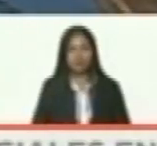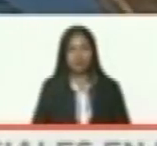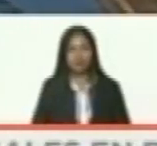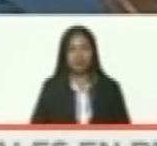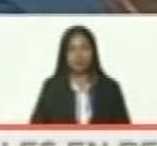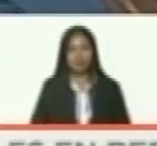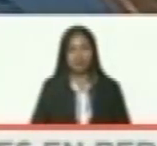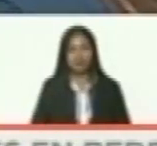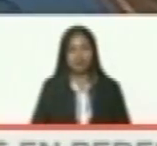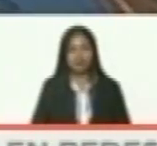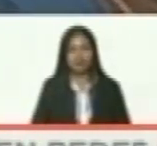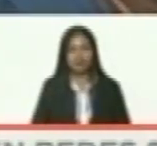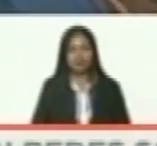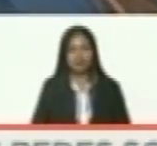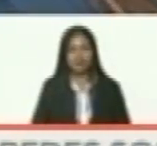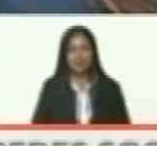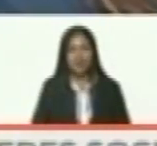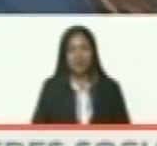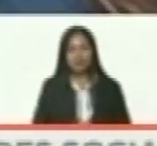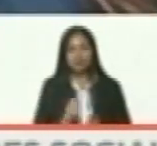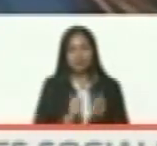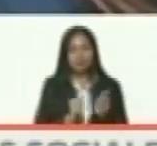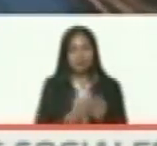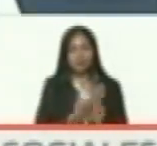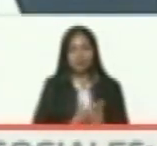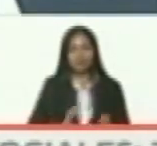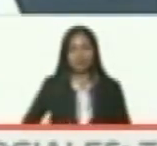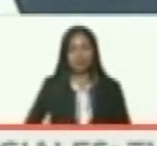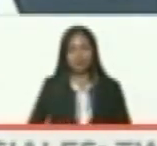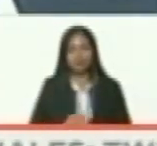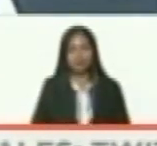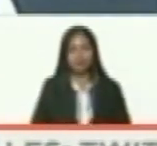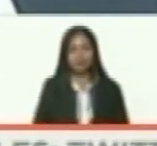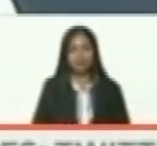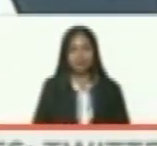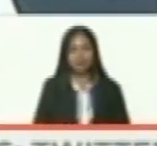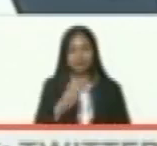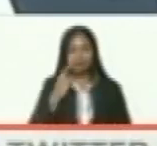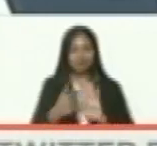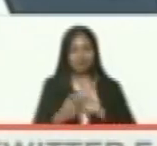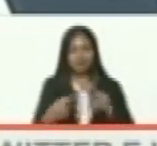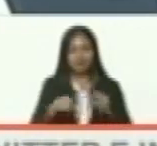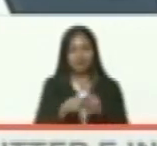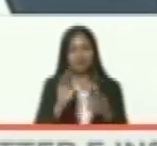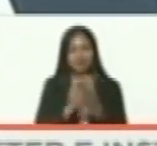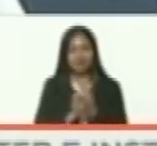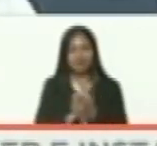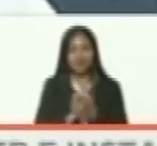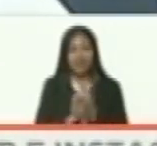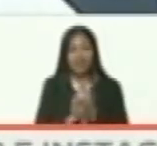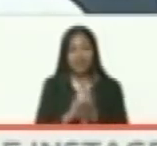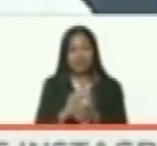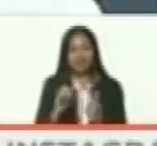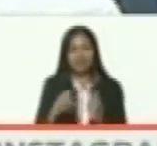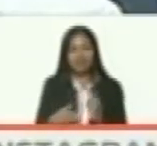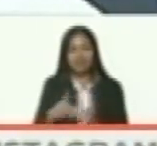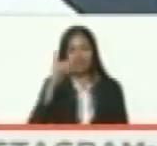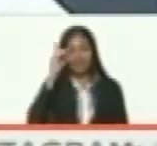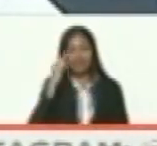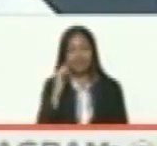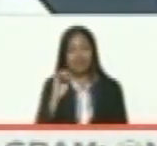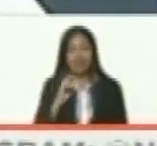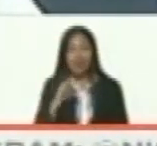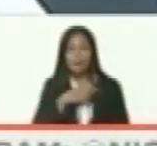conformé, la vicepresidenta ejecutiva, está al frente, la compañera Delcy Rodríguez, de